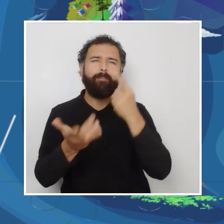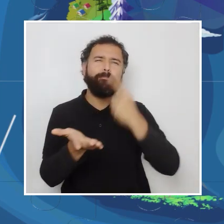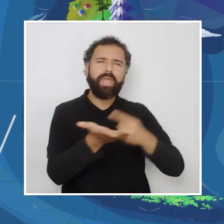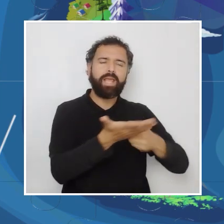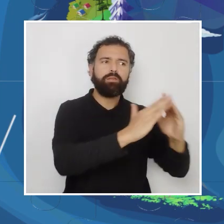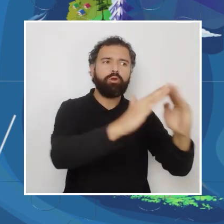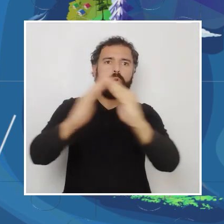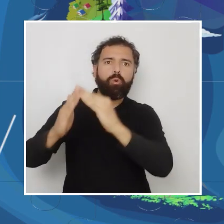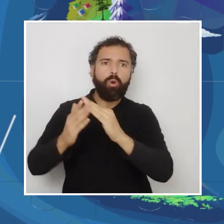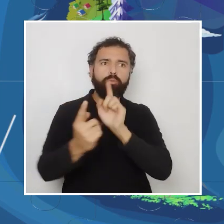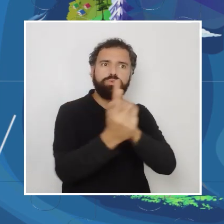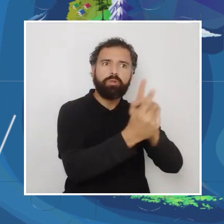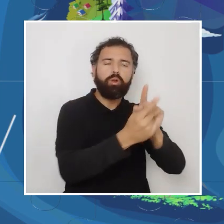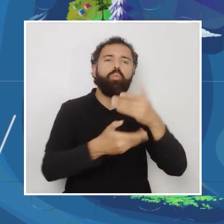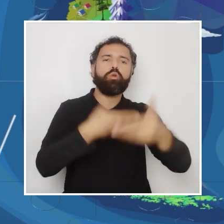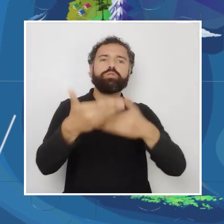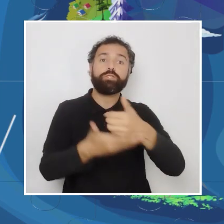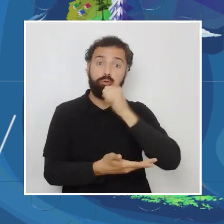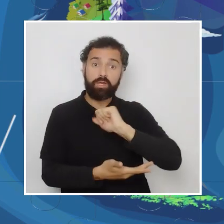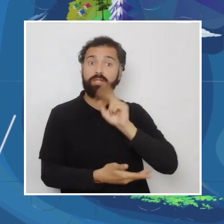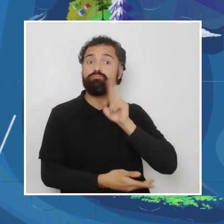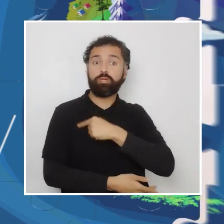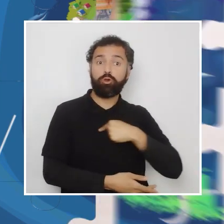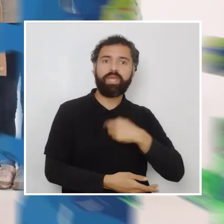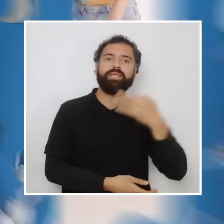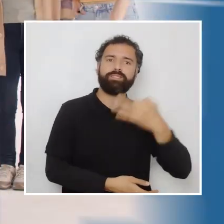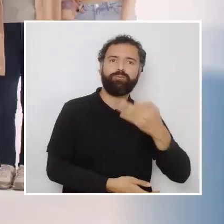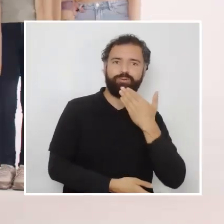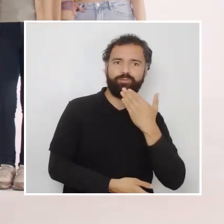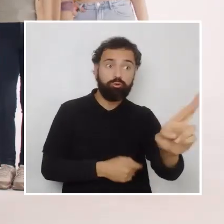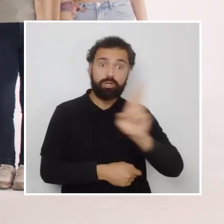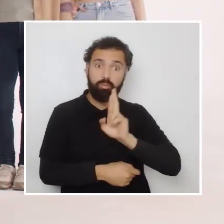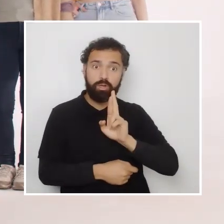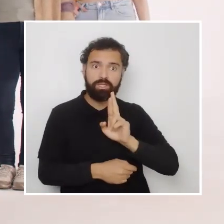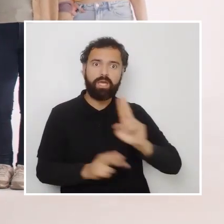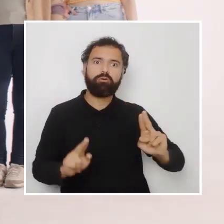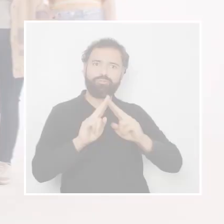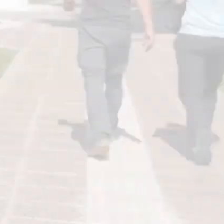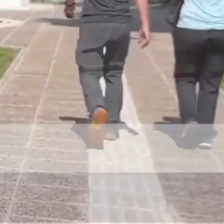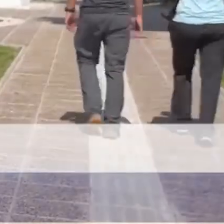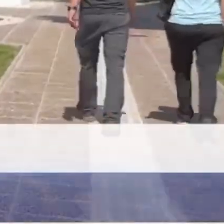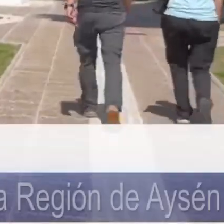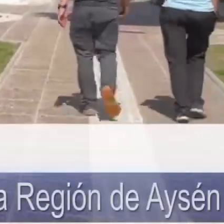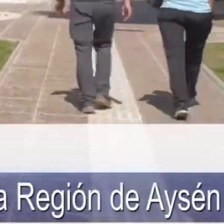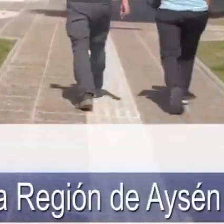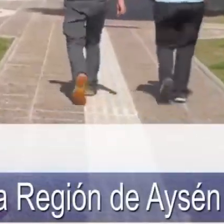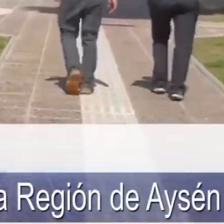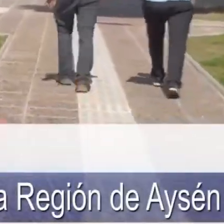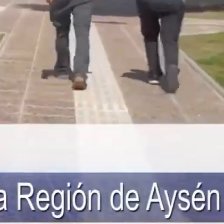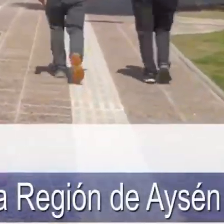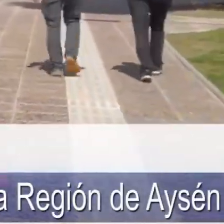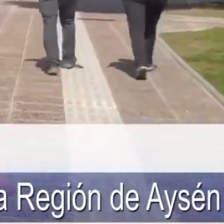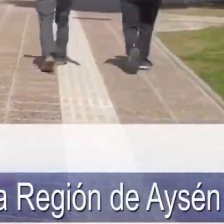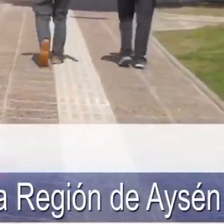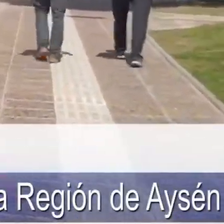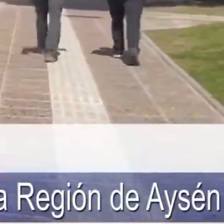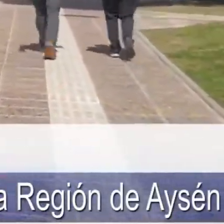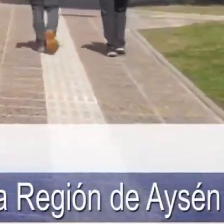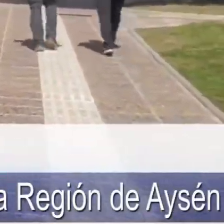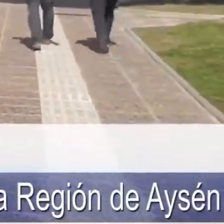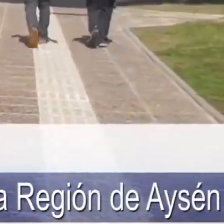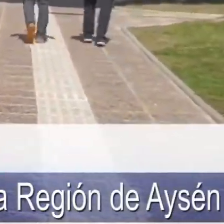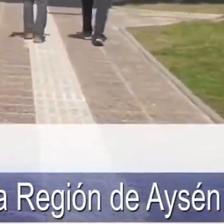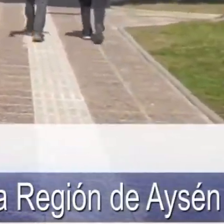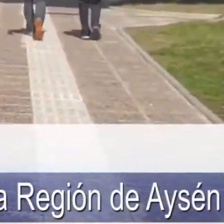hogares que van a ser entrevistados, donde va a tomar aproximadamente una hora en la entrevista, y queremos pedirle que, si usted ha sido seleccionado, estos 1.300,